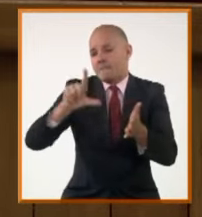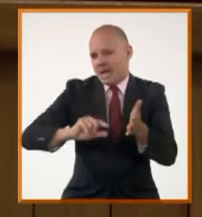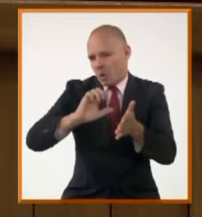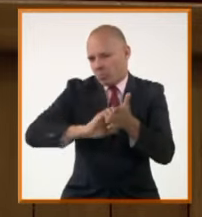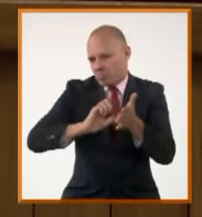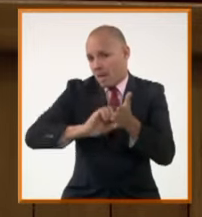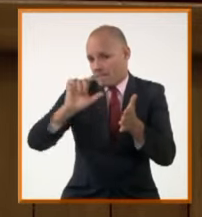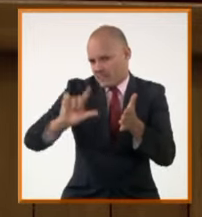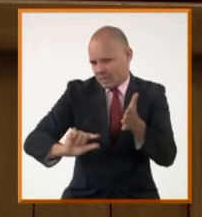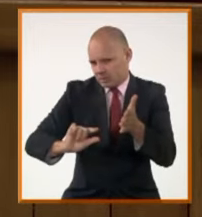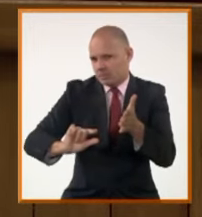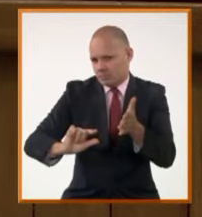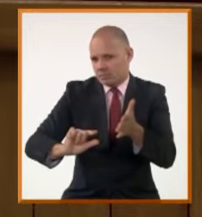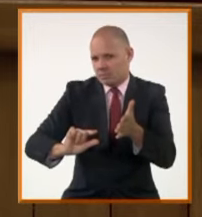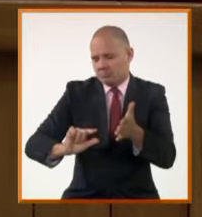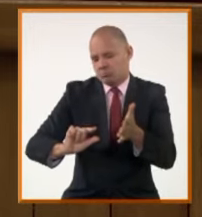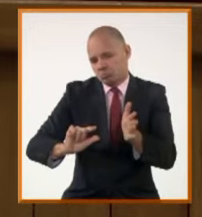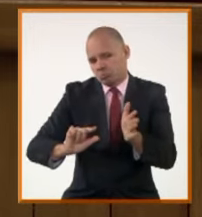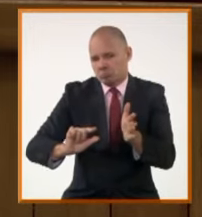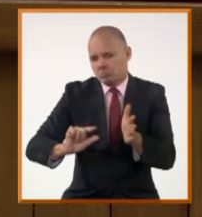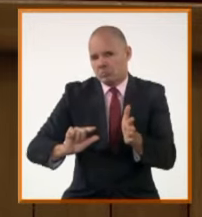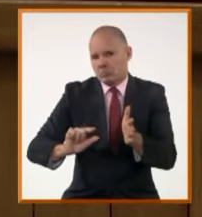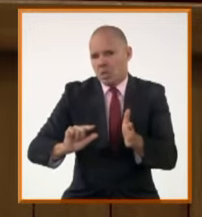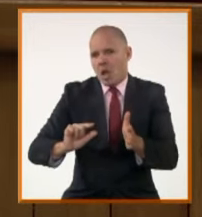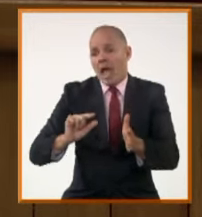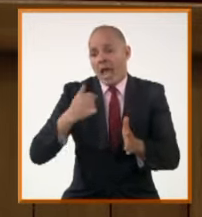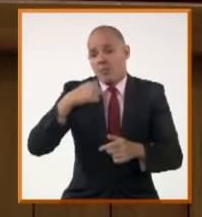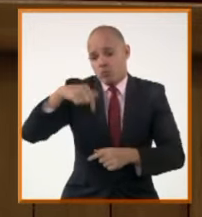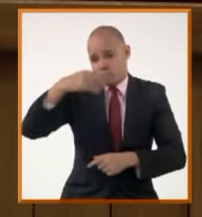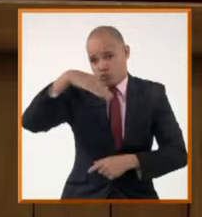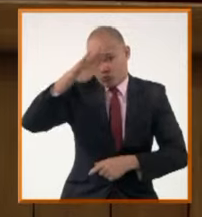desde uso del efectivo en Cuba